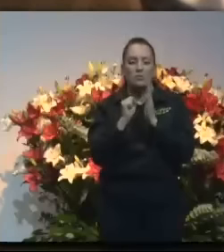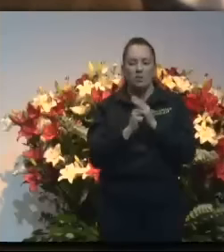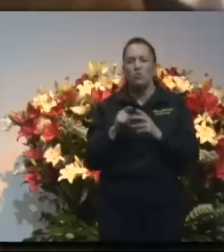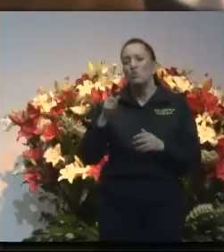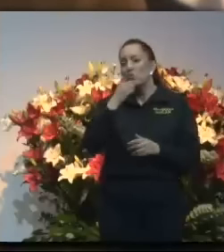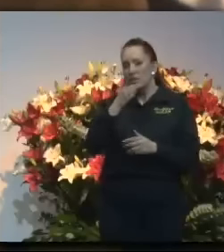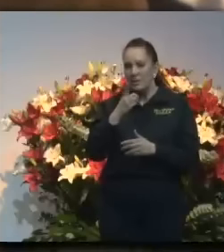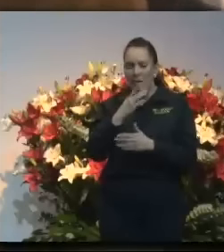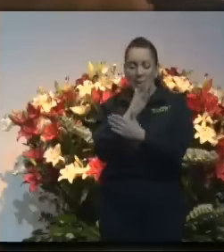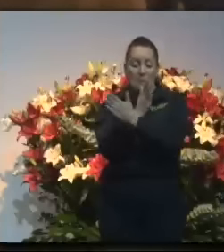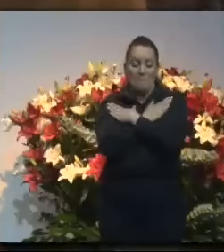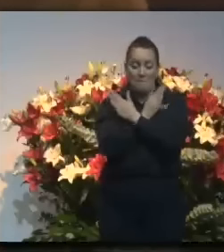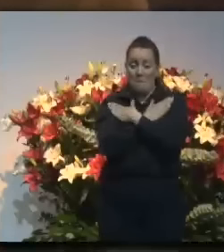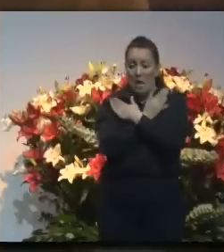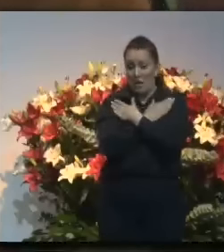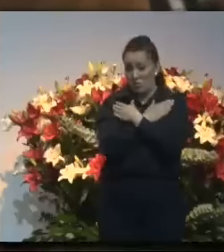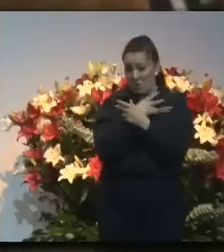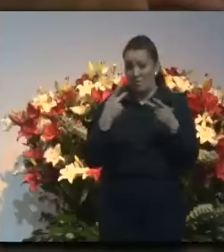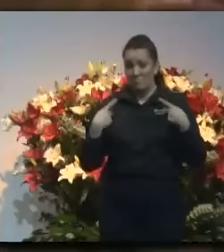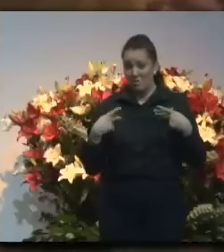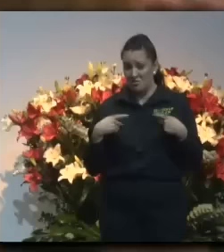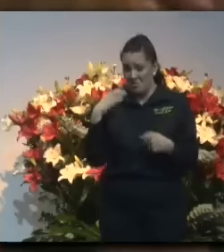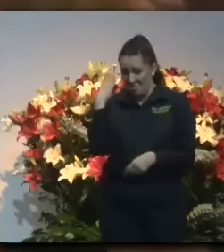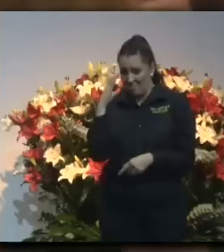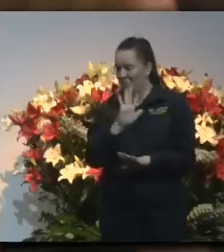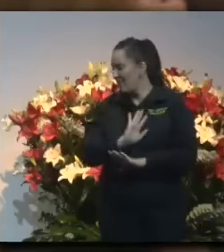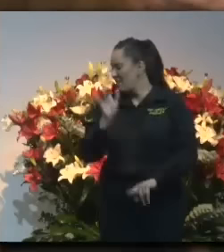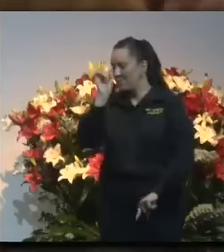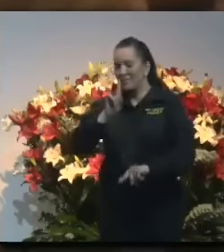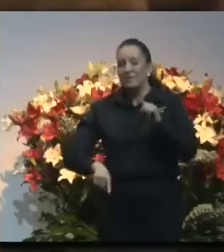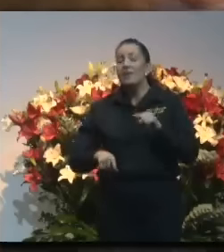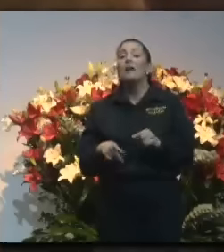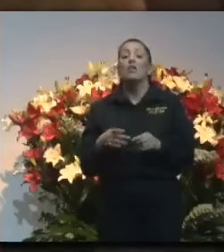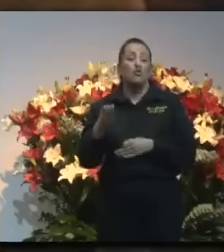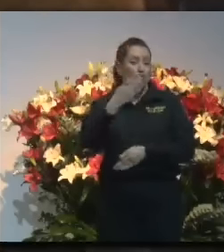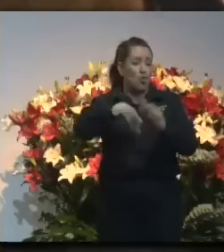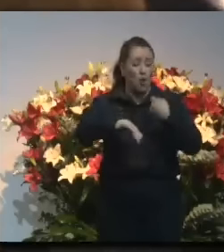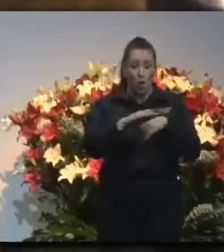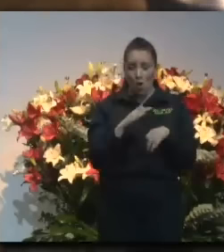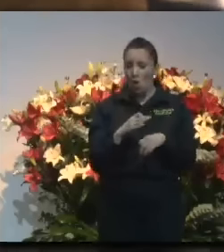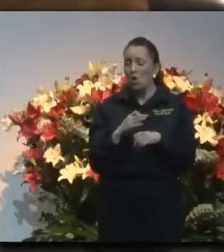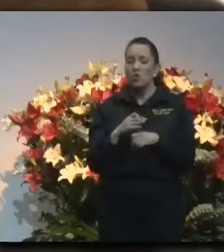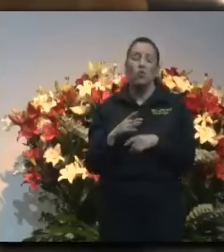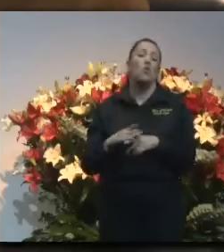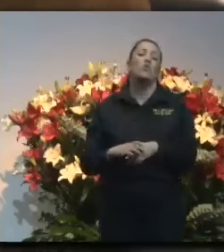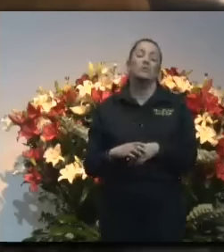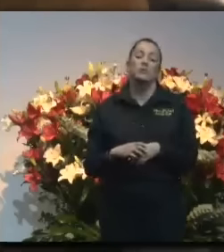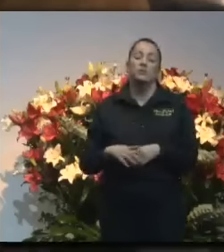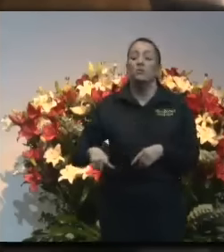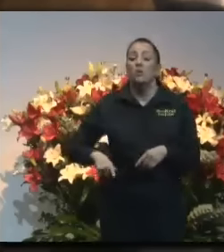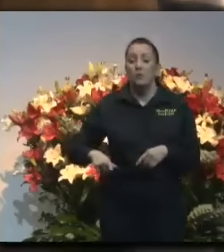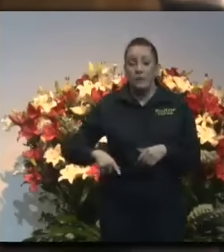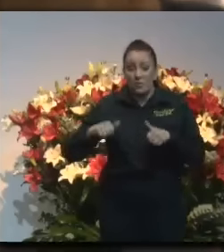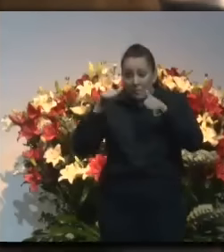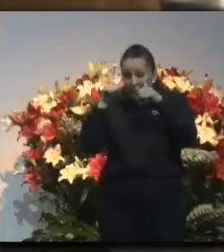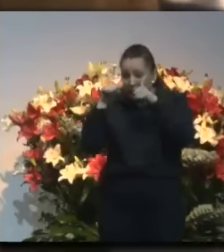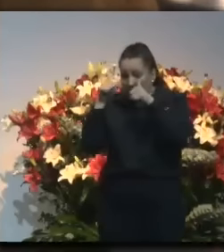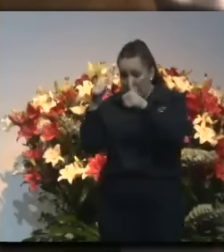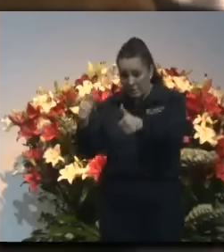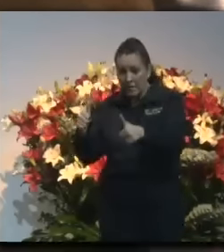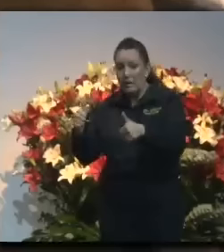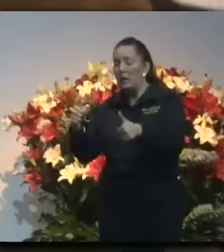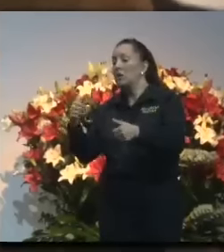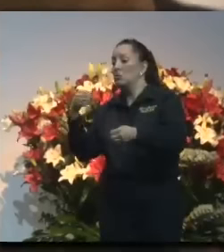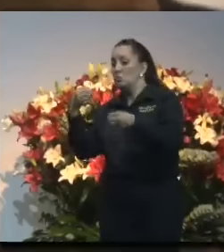los abrazos a los delincuentes, que toda la empatía y fuerza del Estado va a atender a las demandas de los juicios. Sin embargo, estamos viviendo uno de los